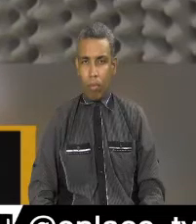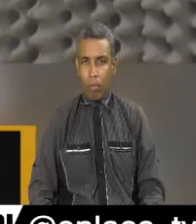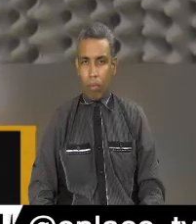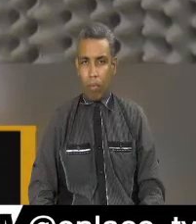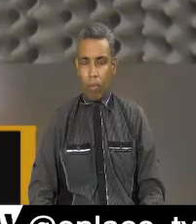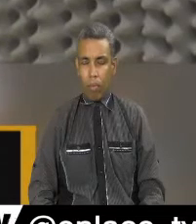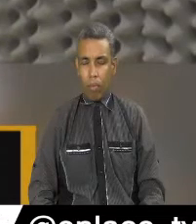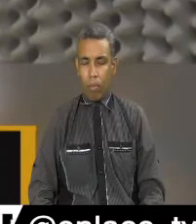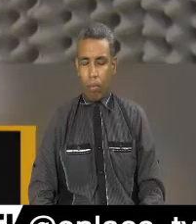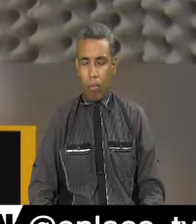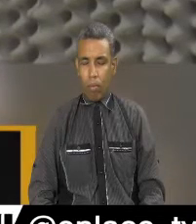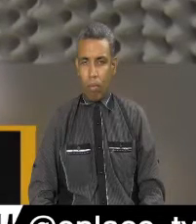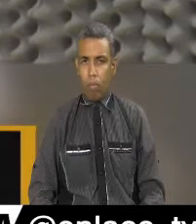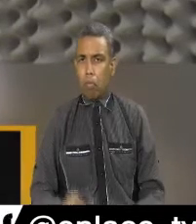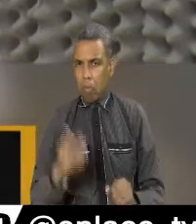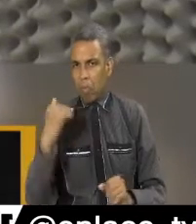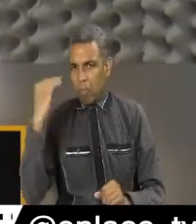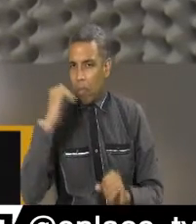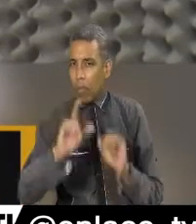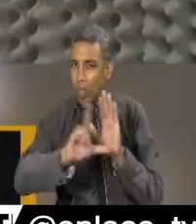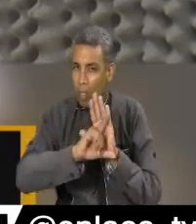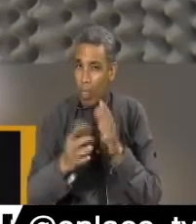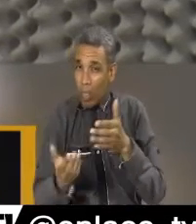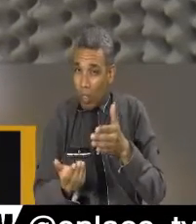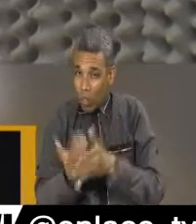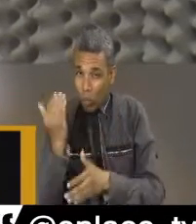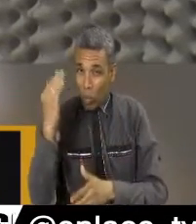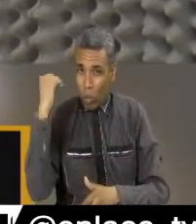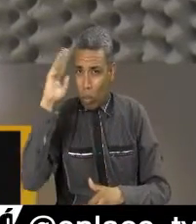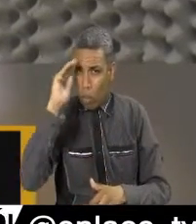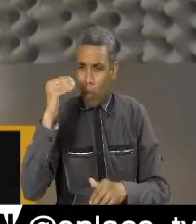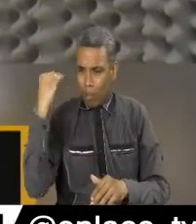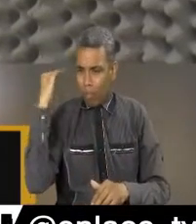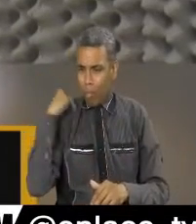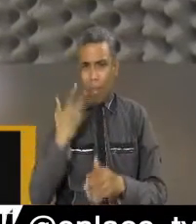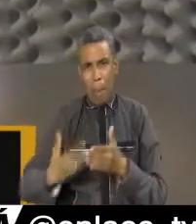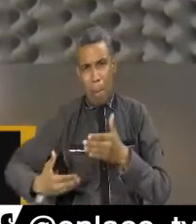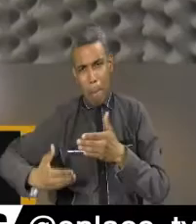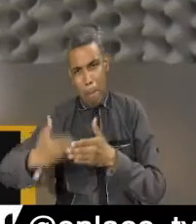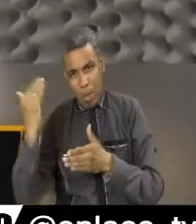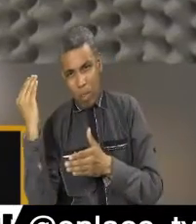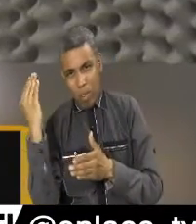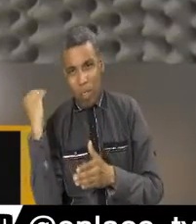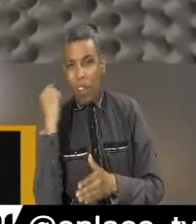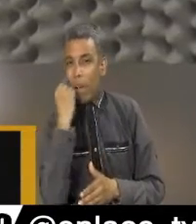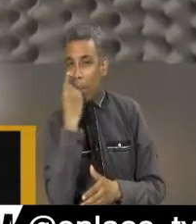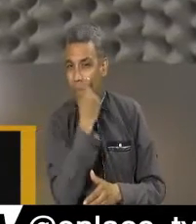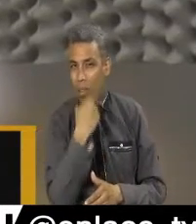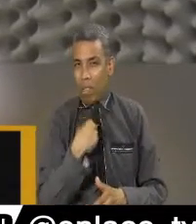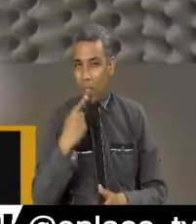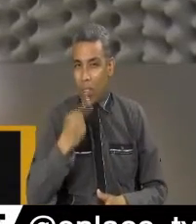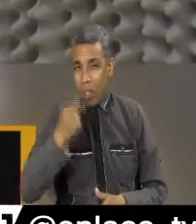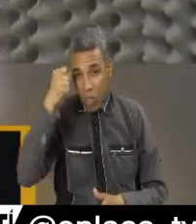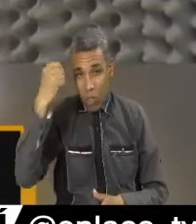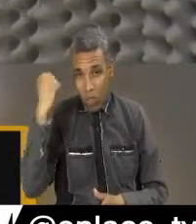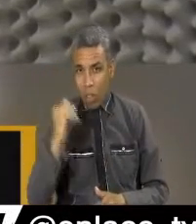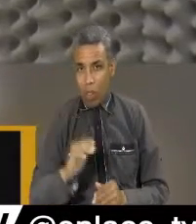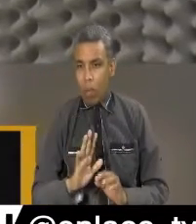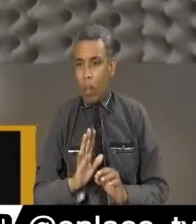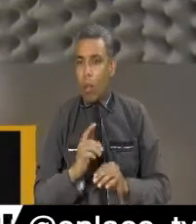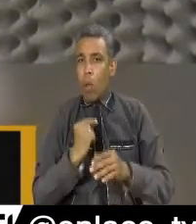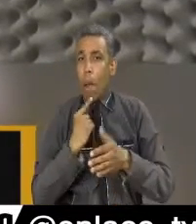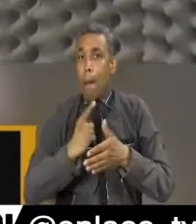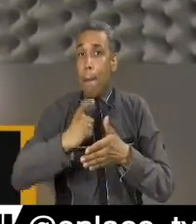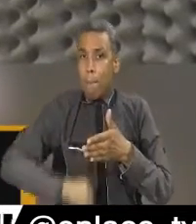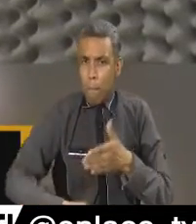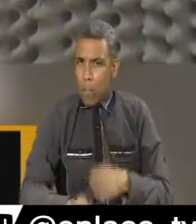venido aplicando, ¿sí? La salvedad que se ha hecho o se hizo a partir de un pronunciamiento del presidente de la República fue a propósito de las